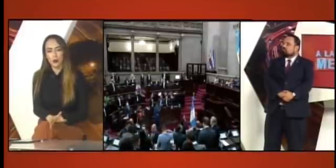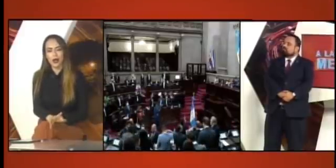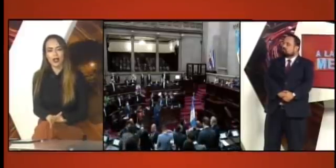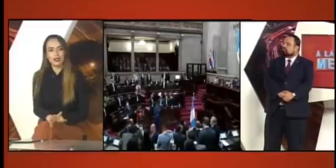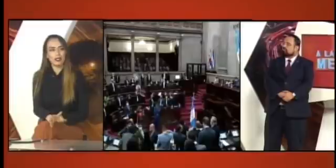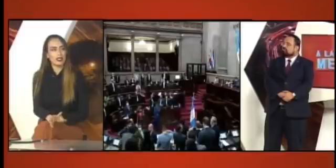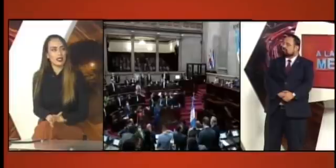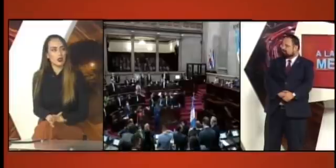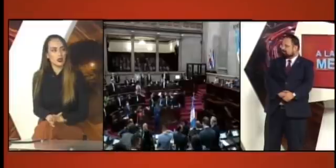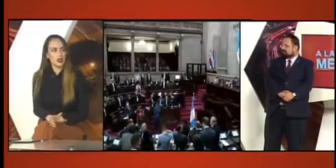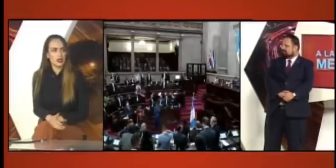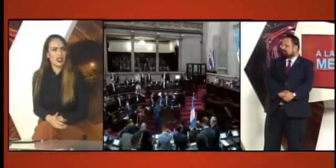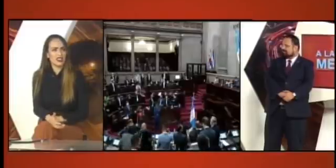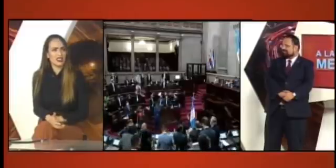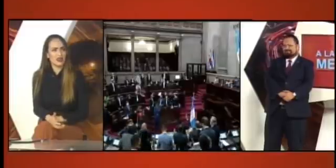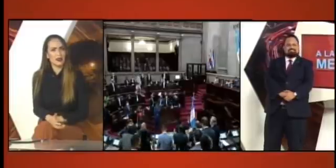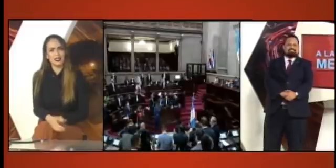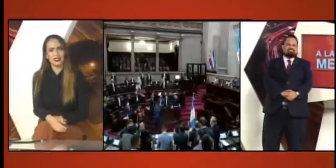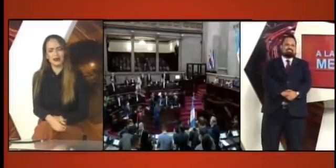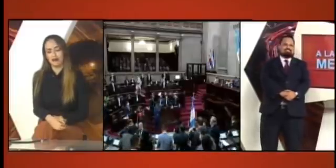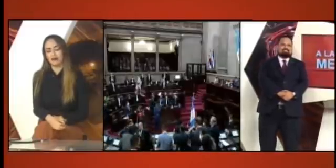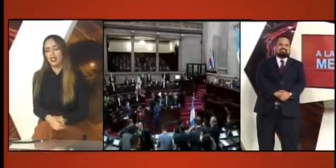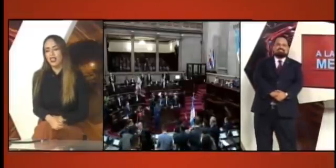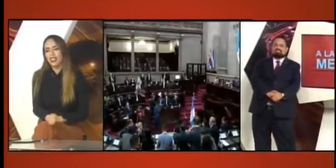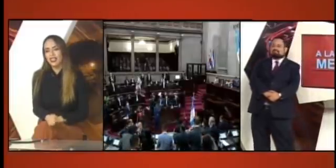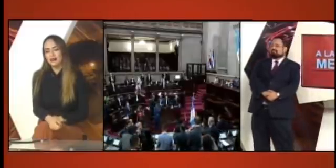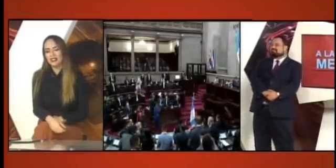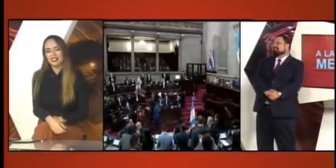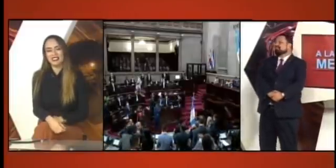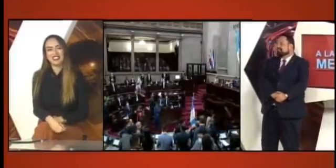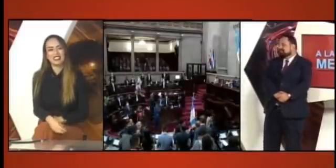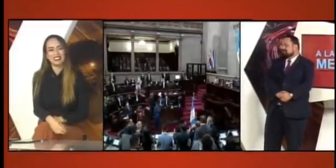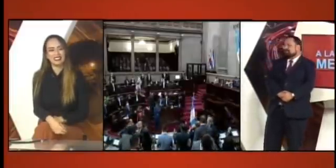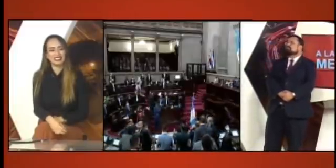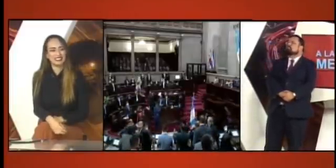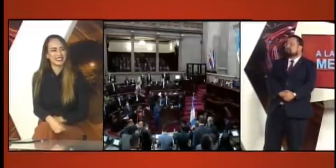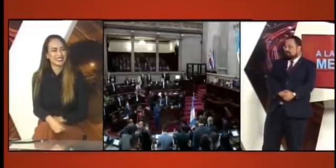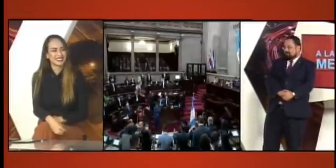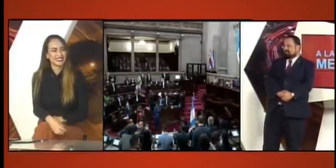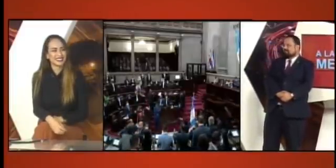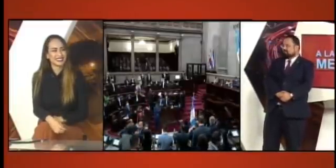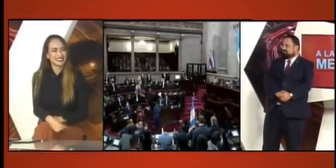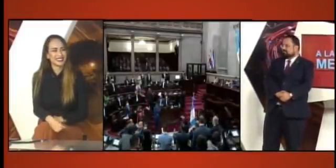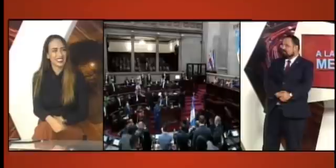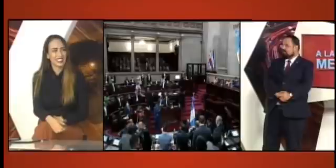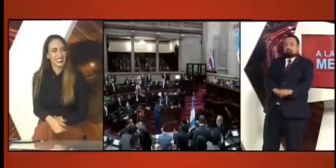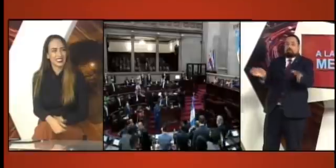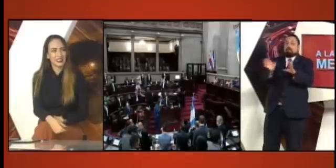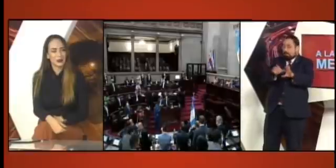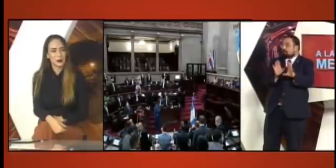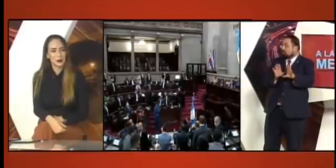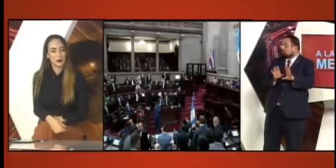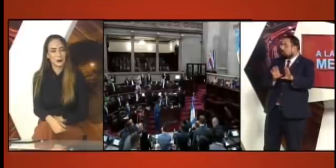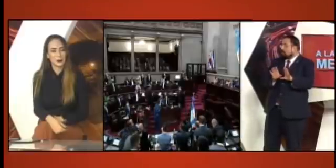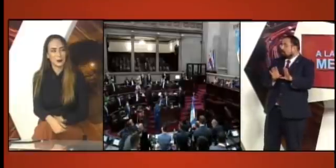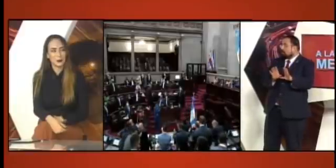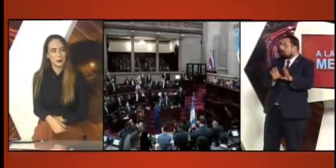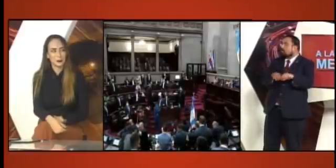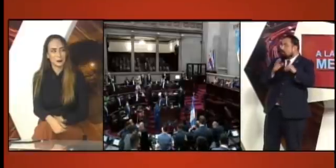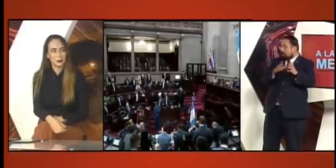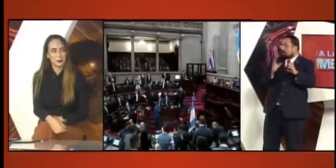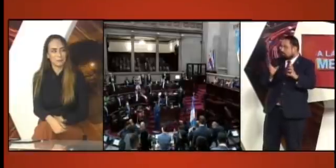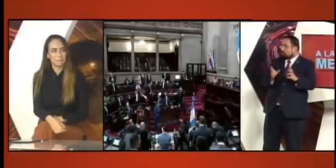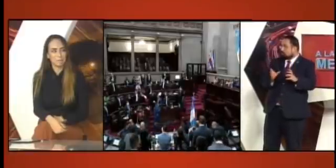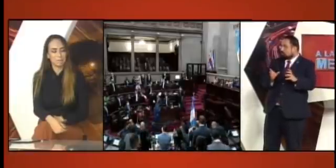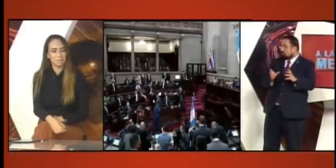resultado para decidir exactamente qué van a publicar en el diario oficial libio porque esa es la otra parte